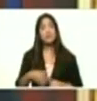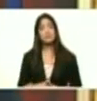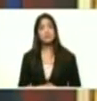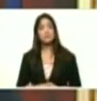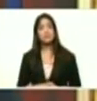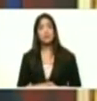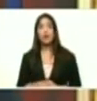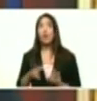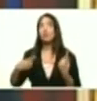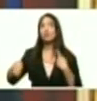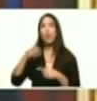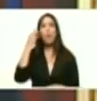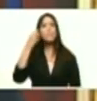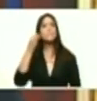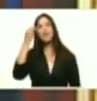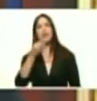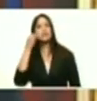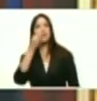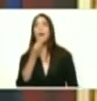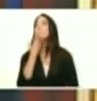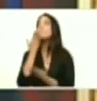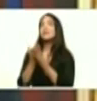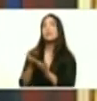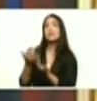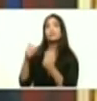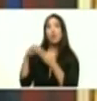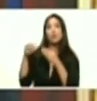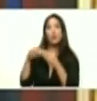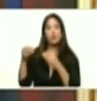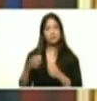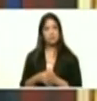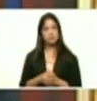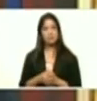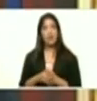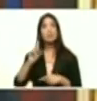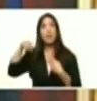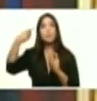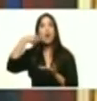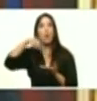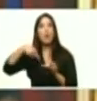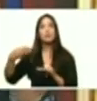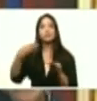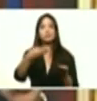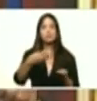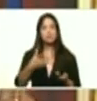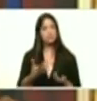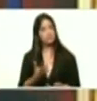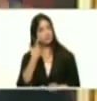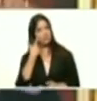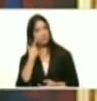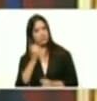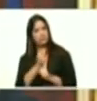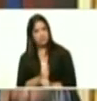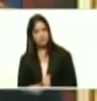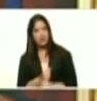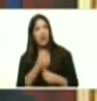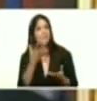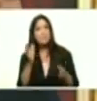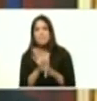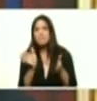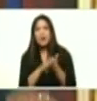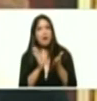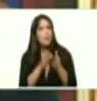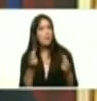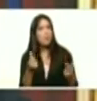Donde todo el mundo cree que, no, le voy a pedir tanto, le paso el punto de cuenta más tarde, punto de cuenta, ponte a parir y a producir y a